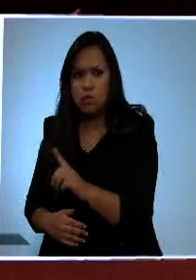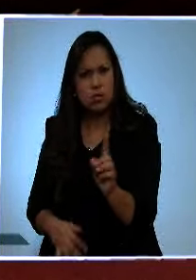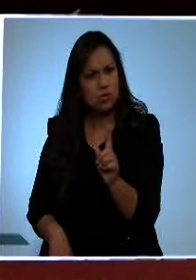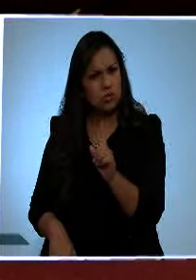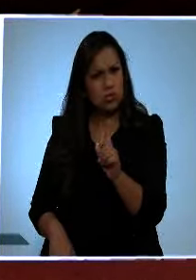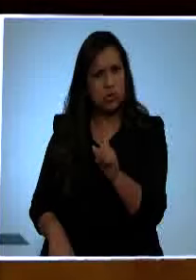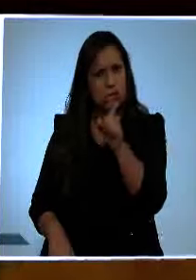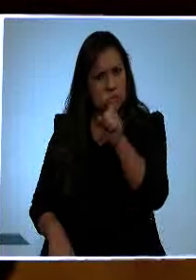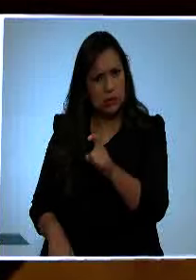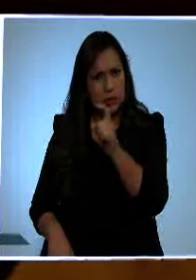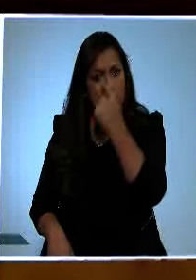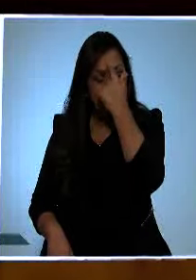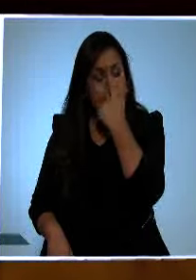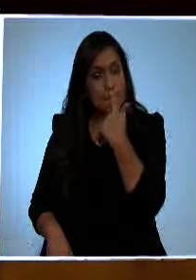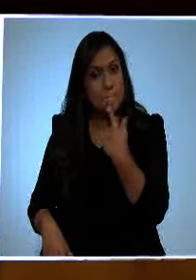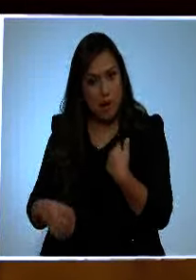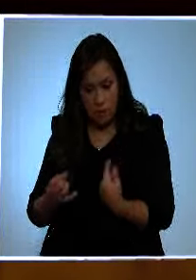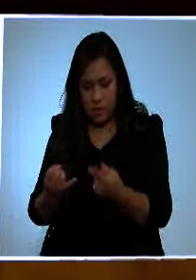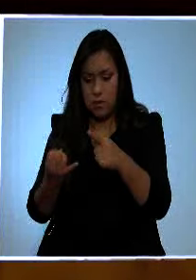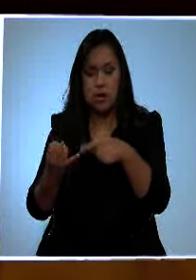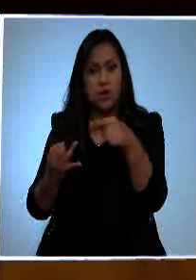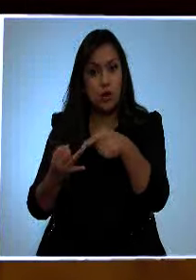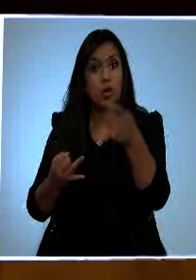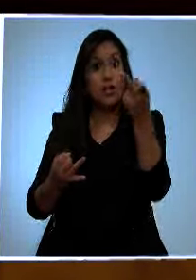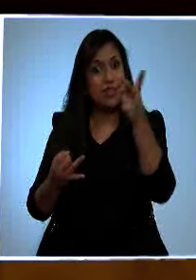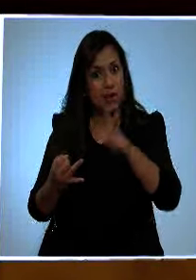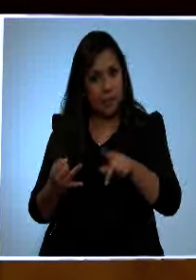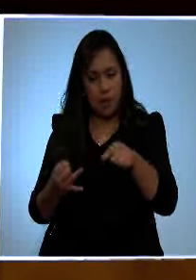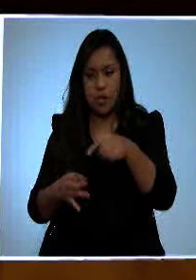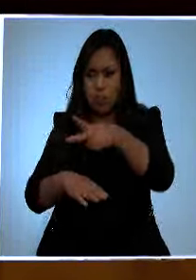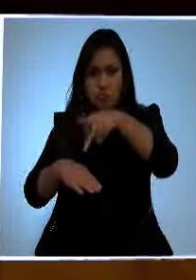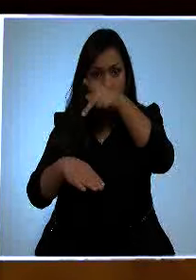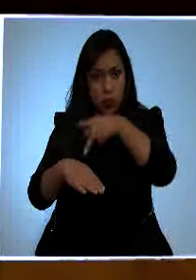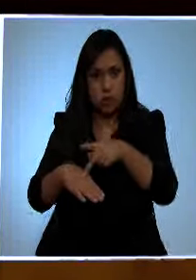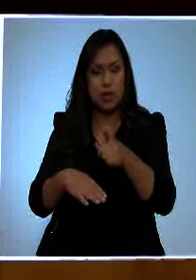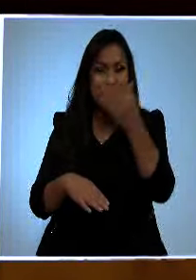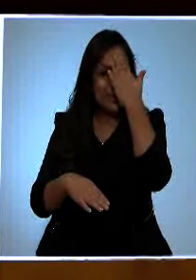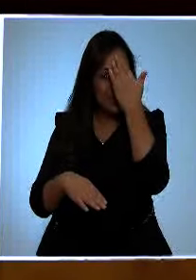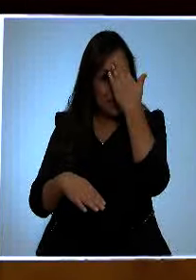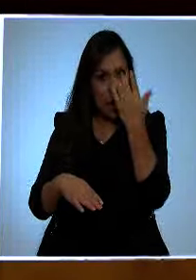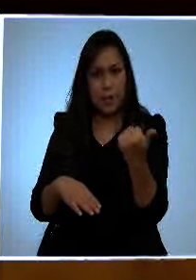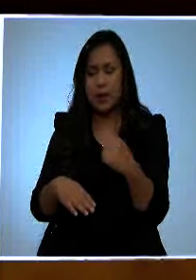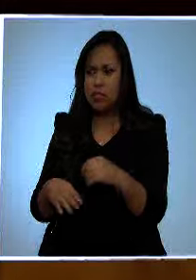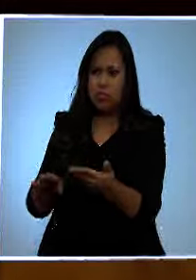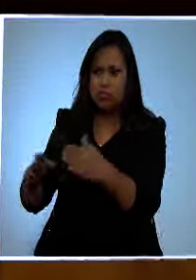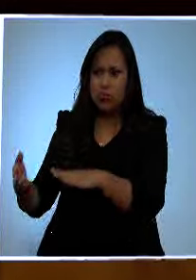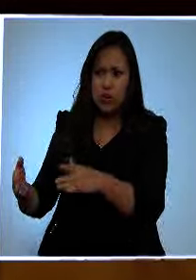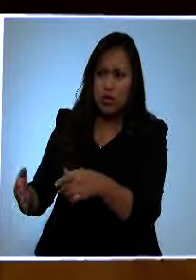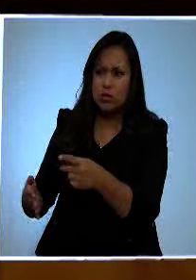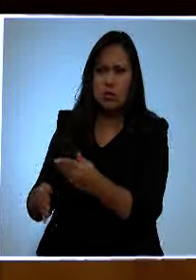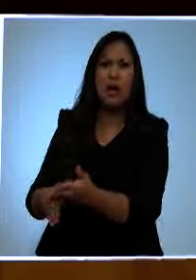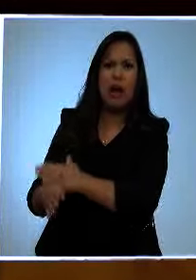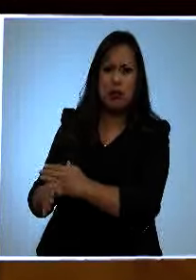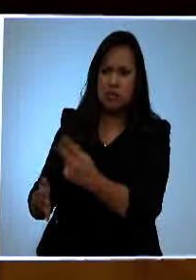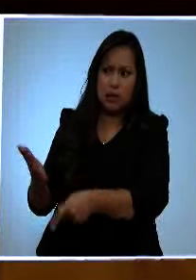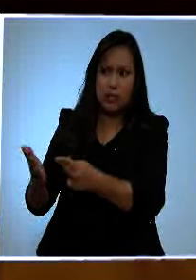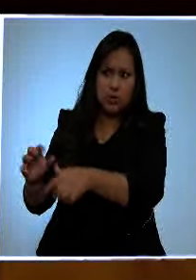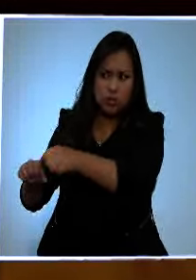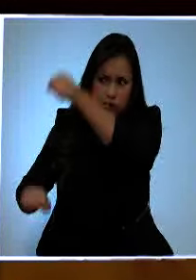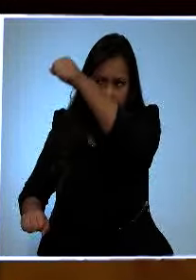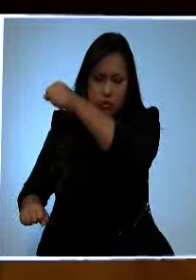necesitamos un perfilador necesitamos un criminólogo para lograr tener realmente la visión de qué es lo que necesitamos